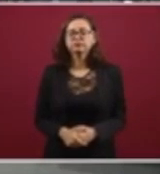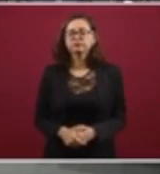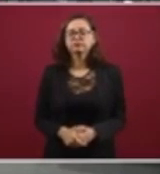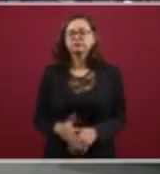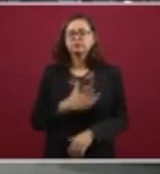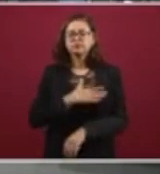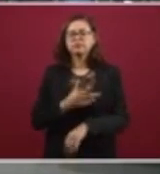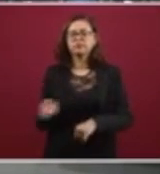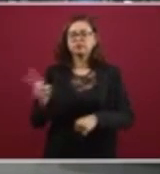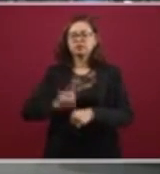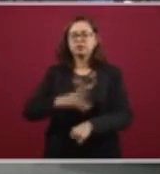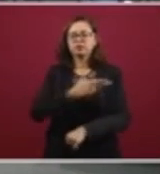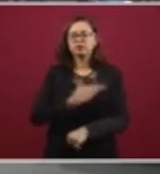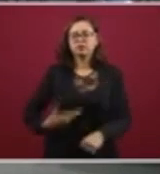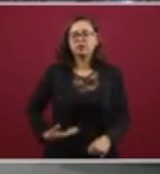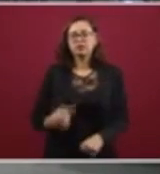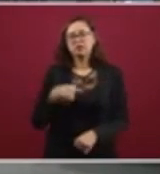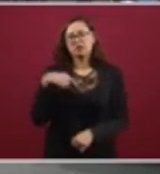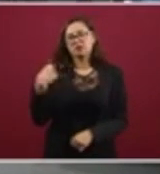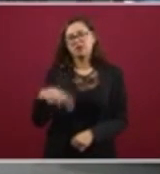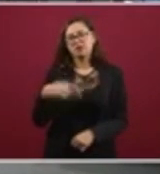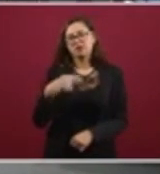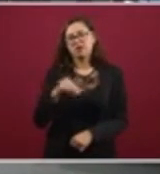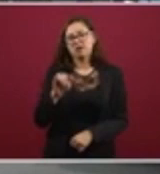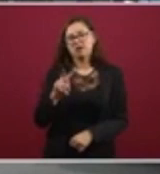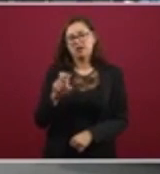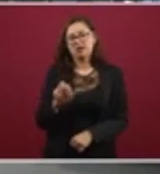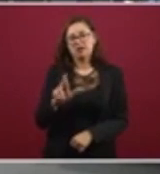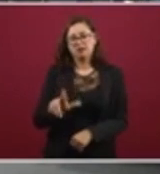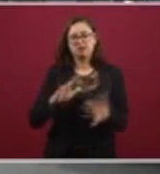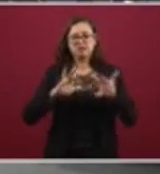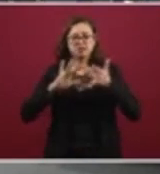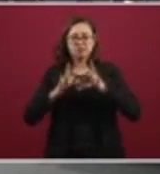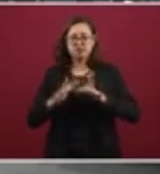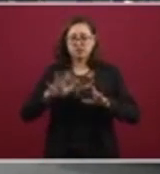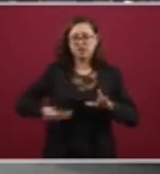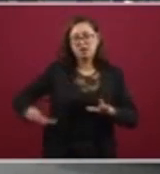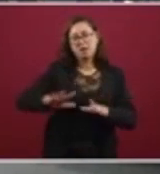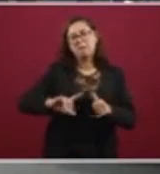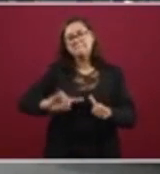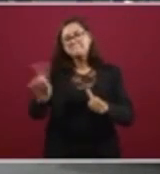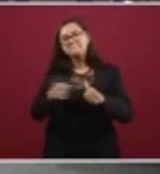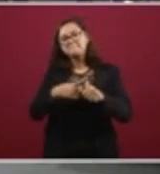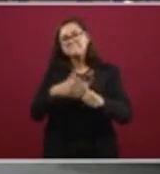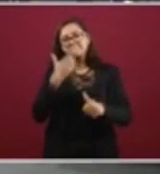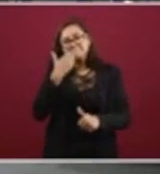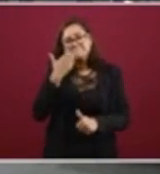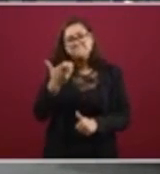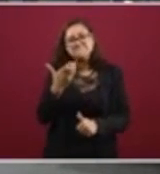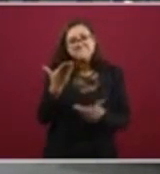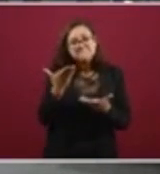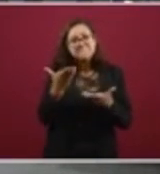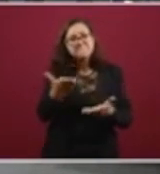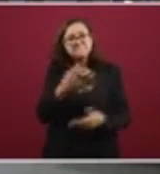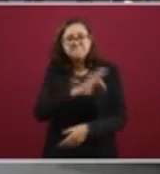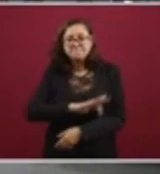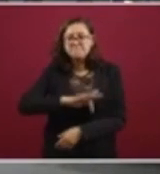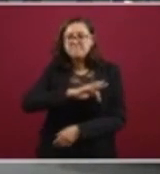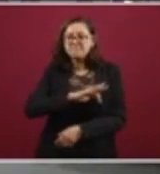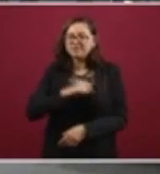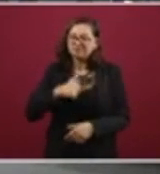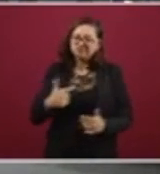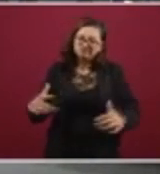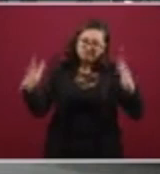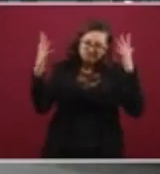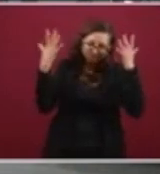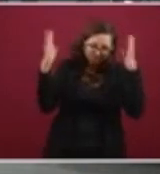Buenos días, señor presidente. Soy Iber Alejandro de Redes Sociales. Lo quiero felicitar primero que nada, darle un aplauso apoteósico por